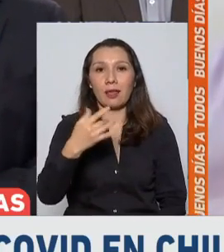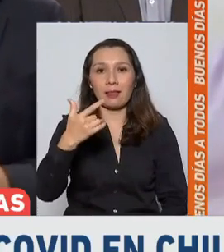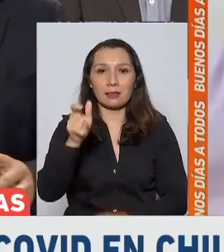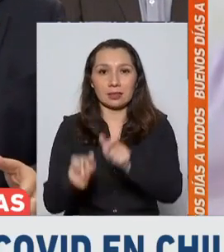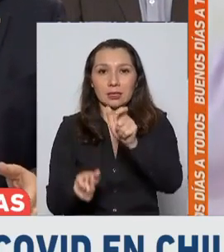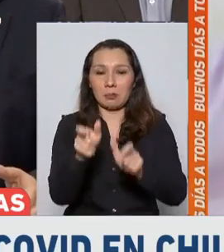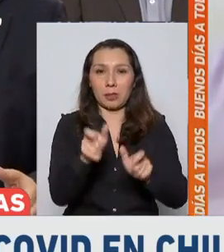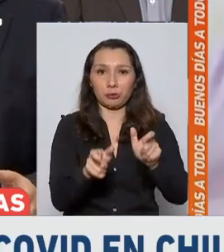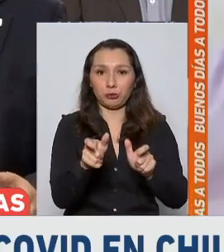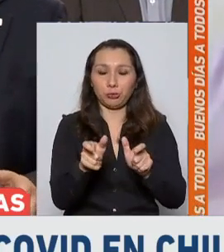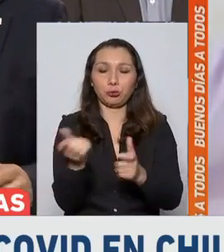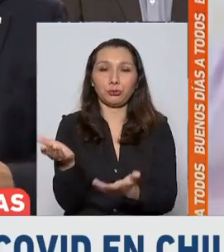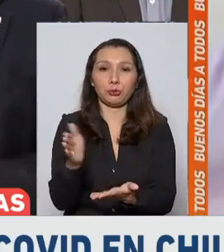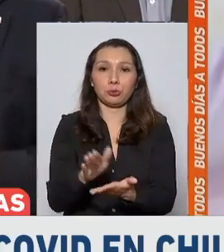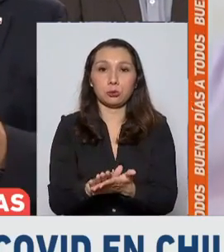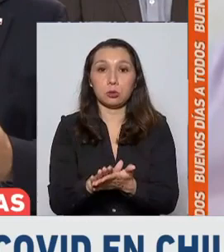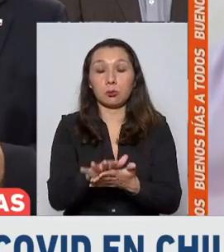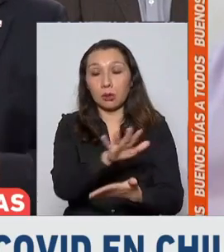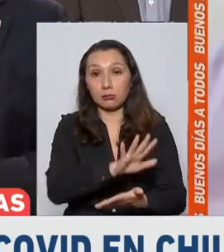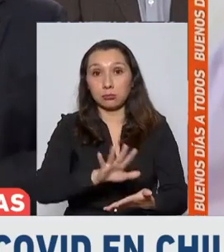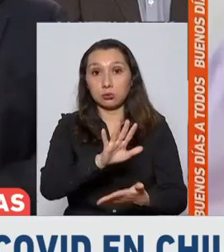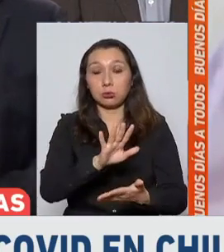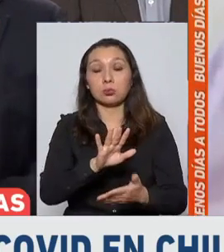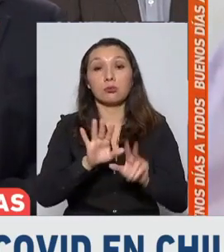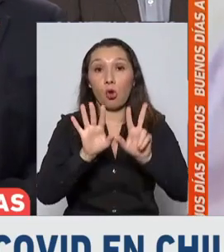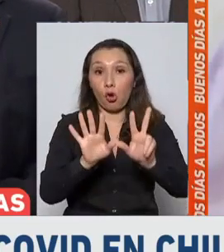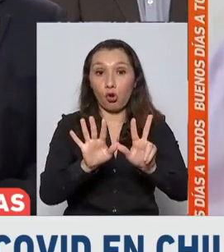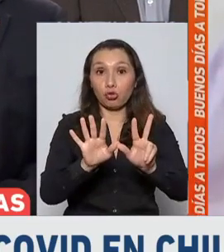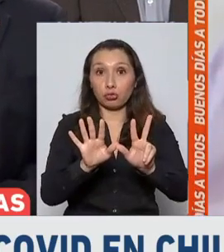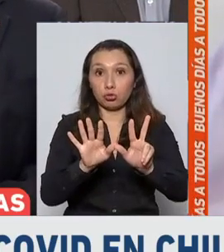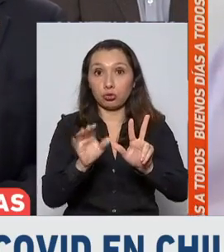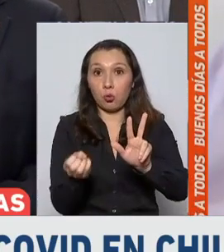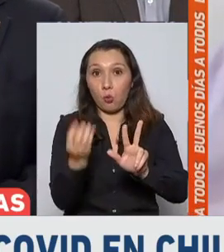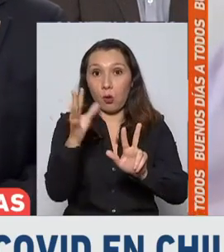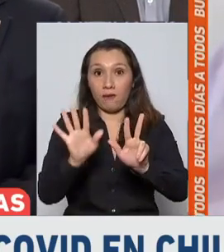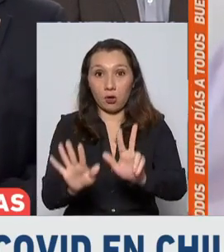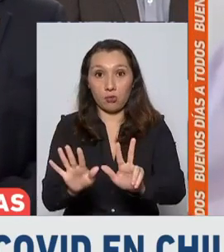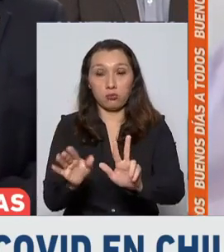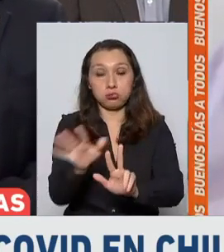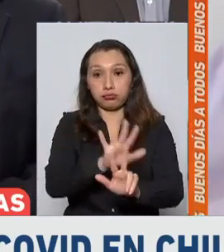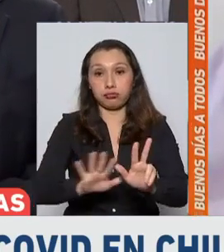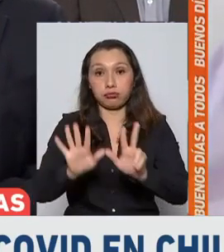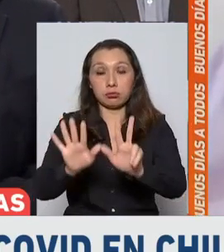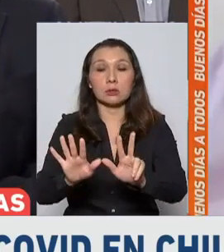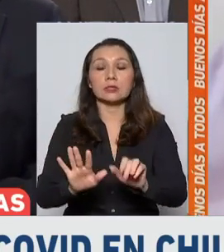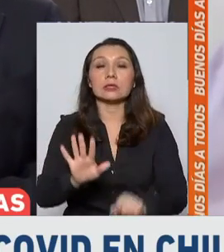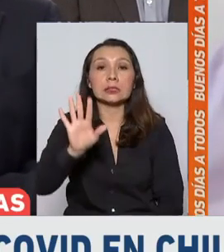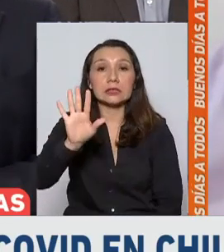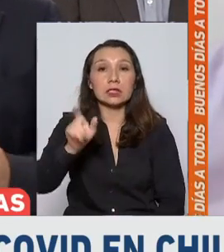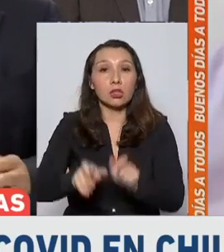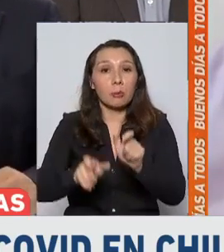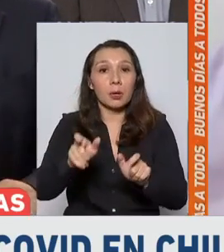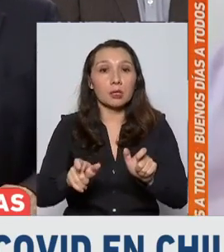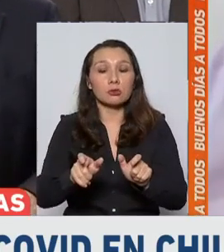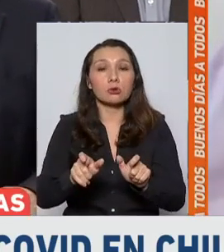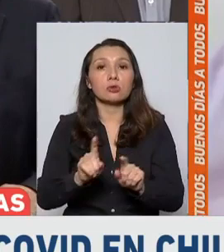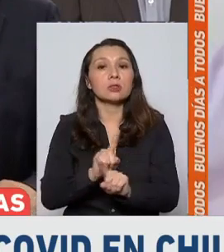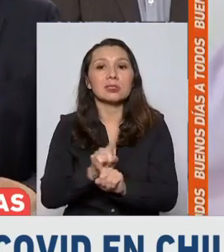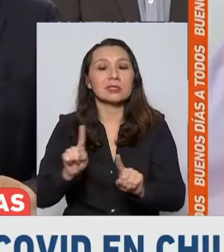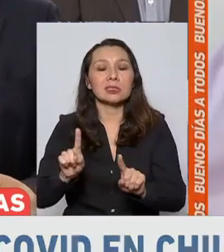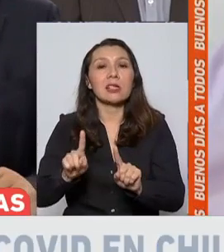147, de los cuales, de los 8 nuevos que estamos informando, 5 no